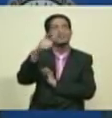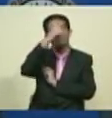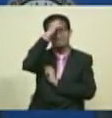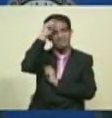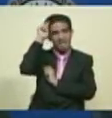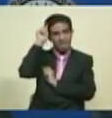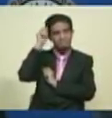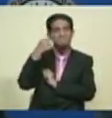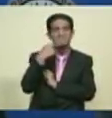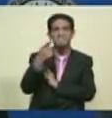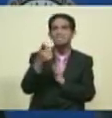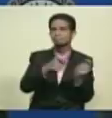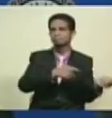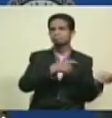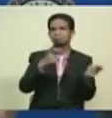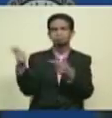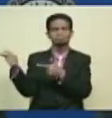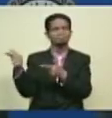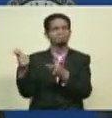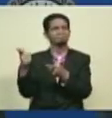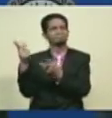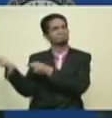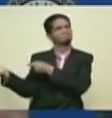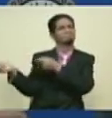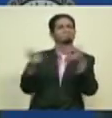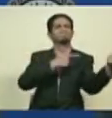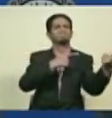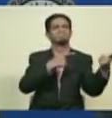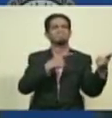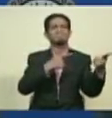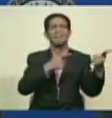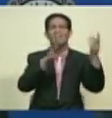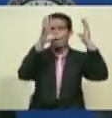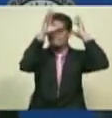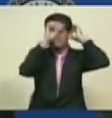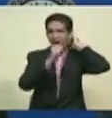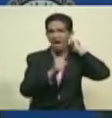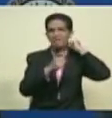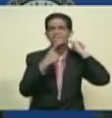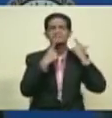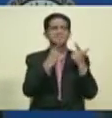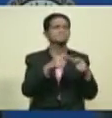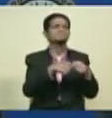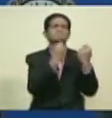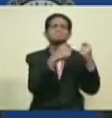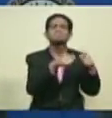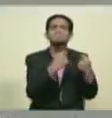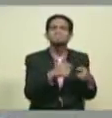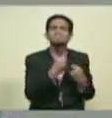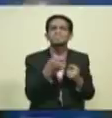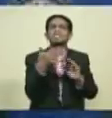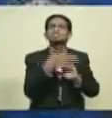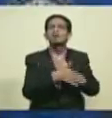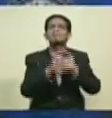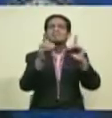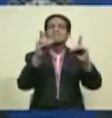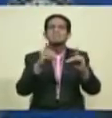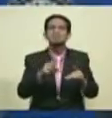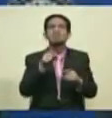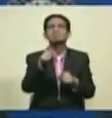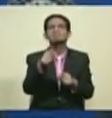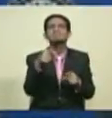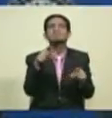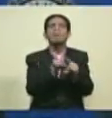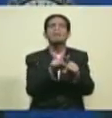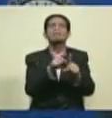embajada ante Israel a Jerusalén, violando todas las resoluciones de Naciones Unidas, ahí hubo una presión.